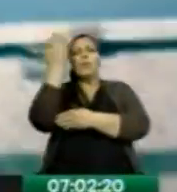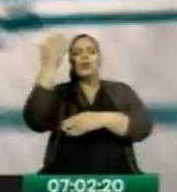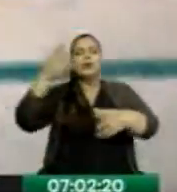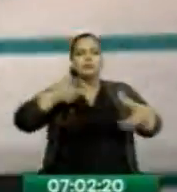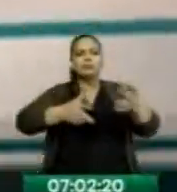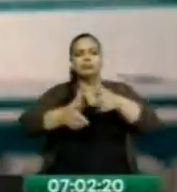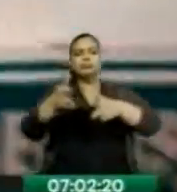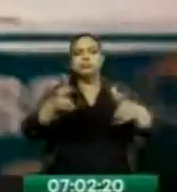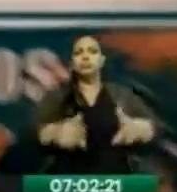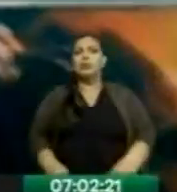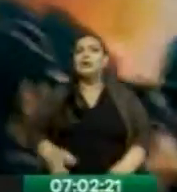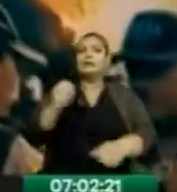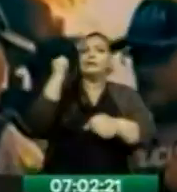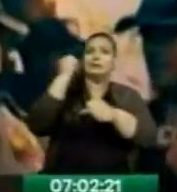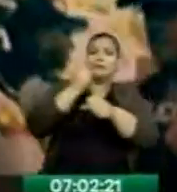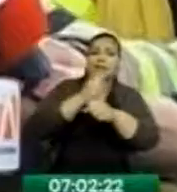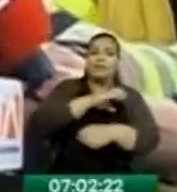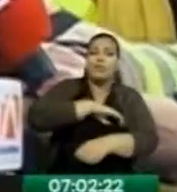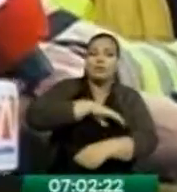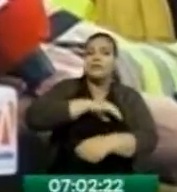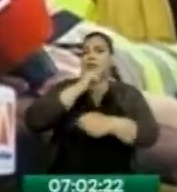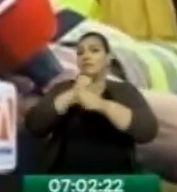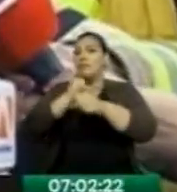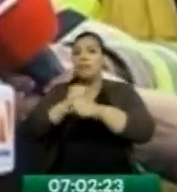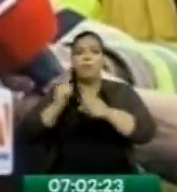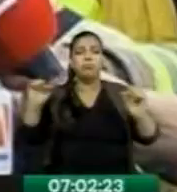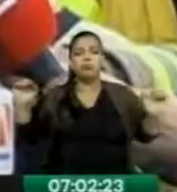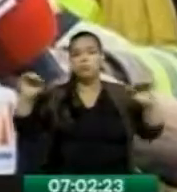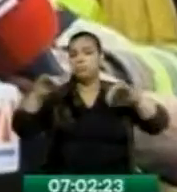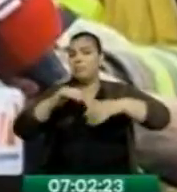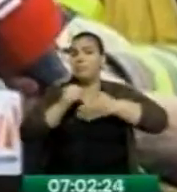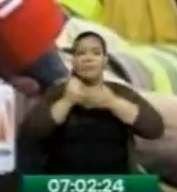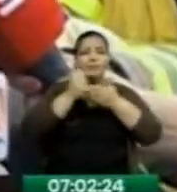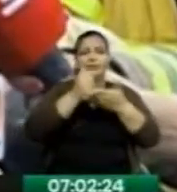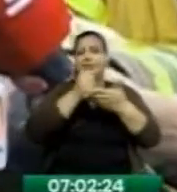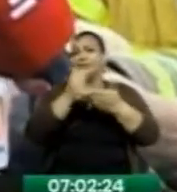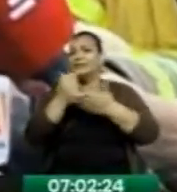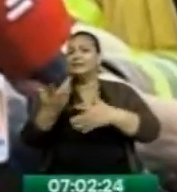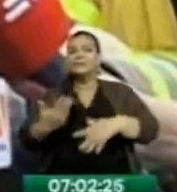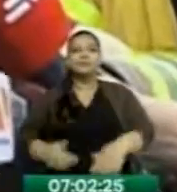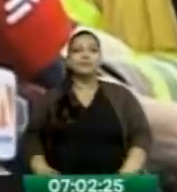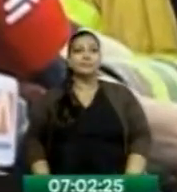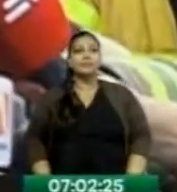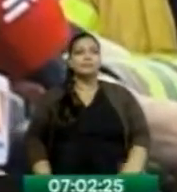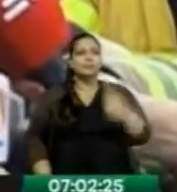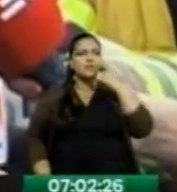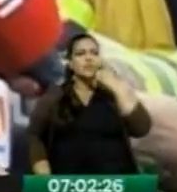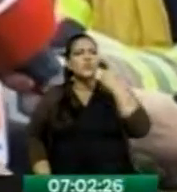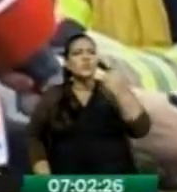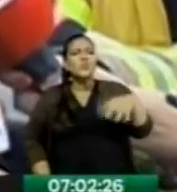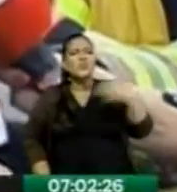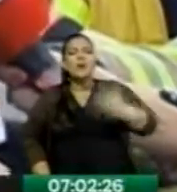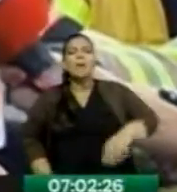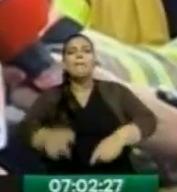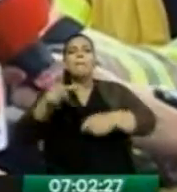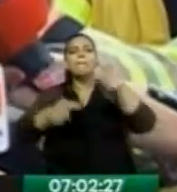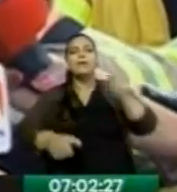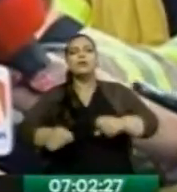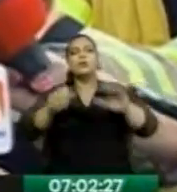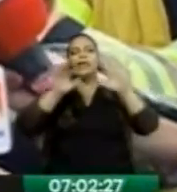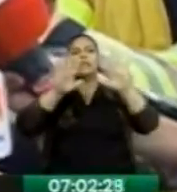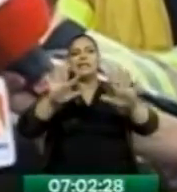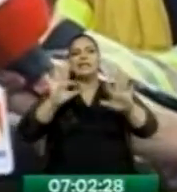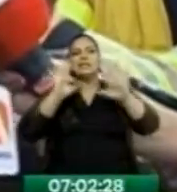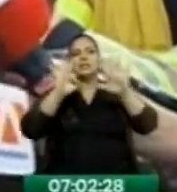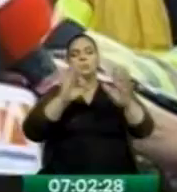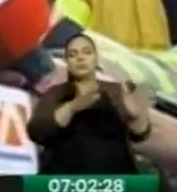saldo 18 personas fallecidas. El personal procedió a ayudar con las labores de evacuación de la instalación y luego, pues,